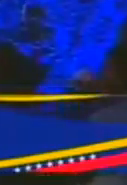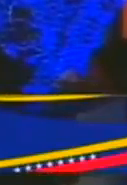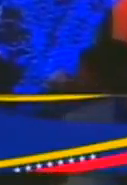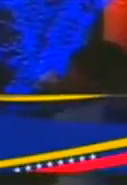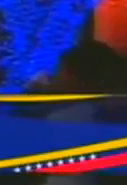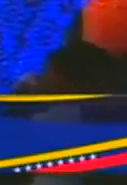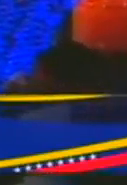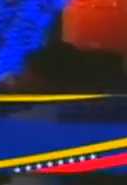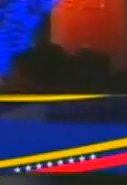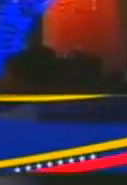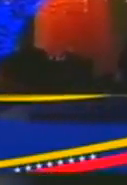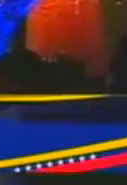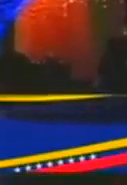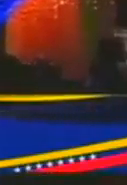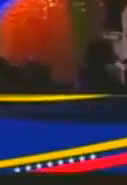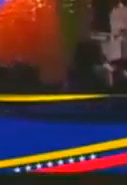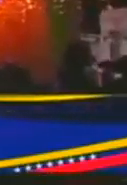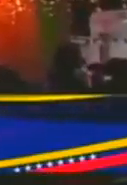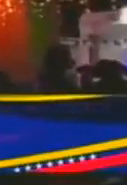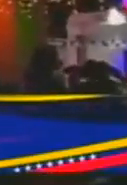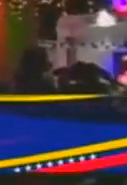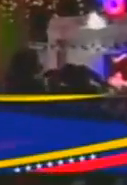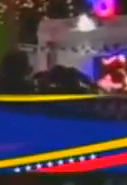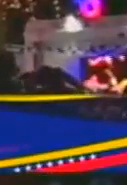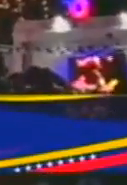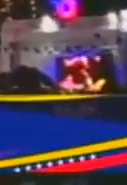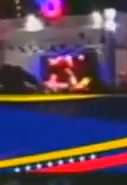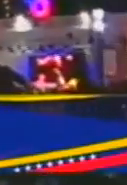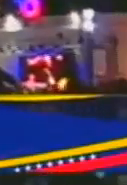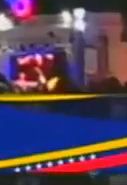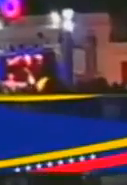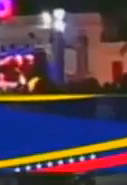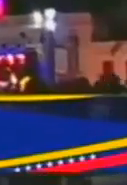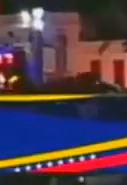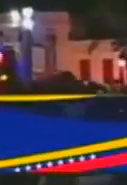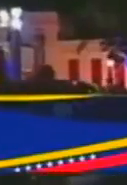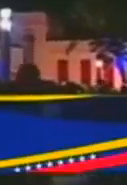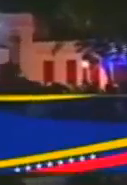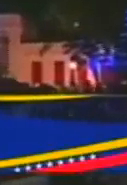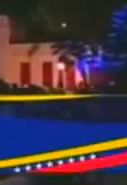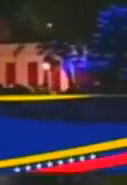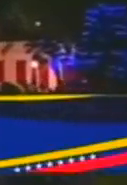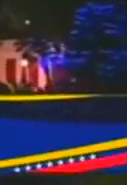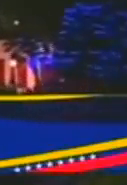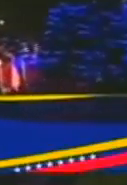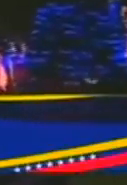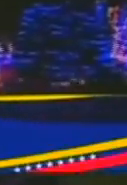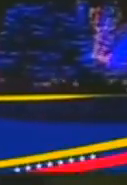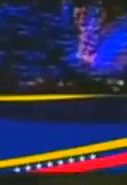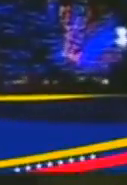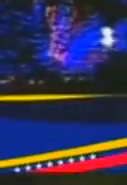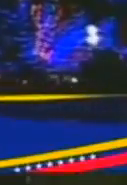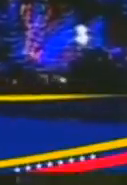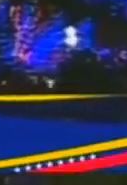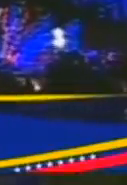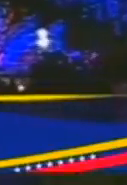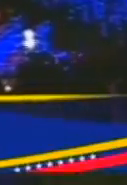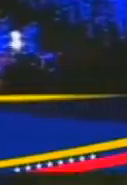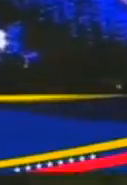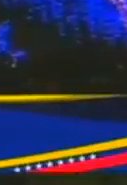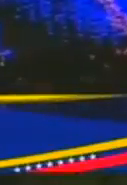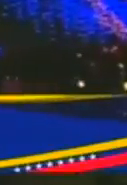que nuestro pueblo esté inmunizado contra la COVID-19 y podamos desarrollar para nosotros, usted sabe, los maracuchos. Es muy importante la